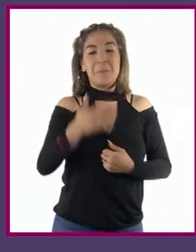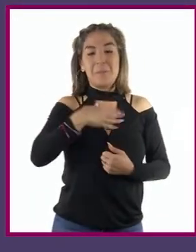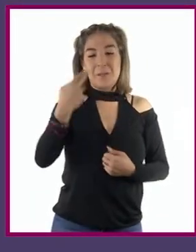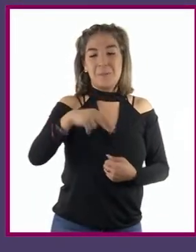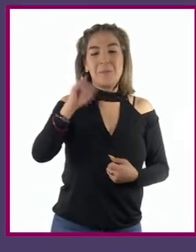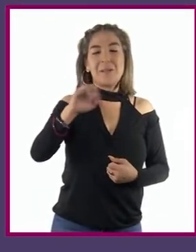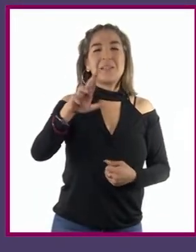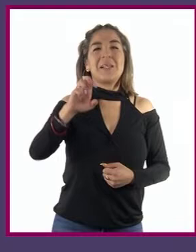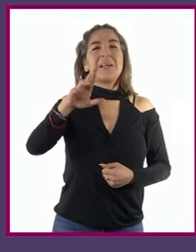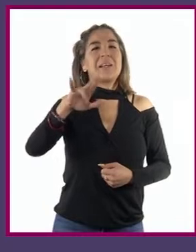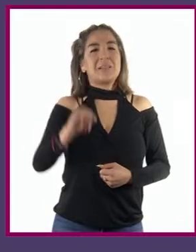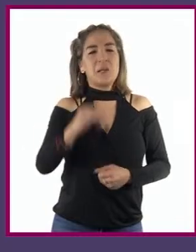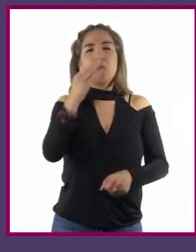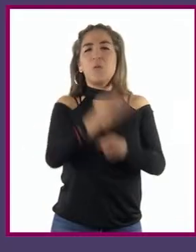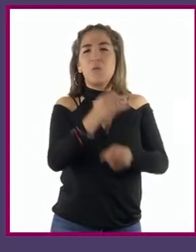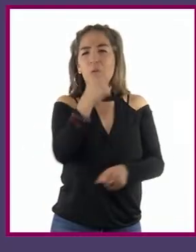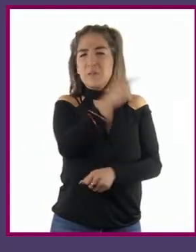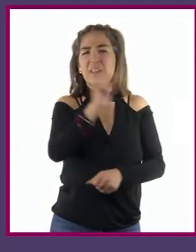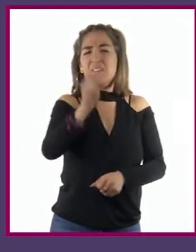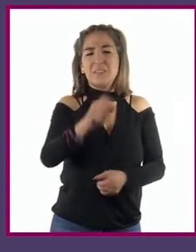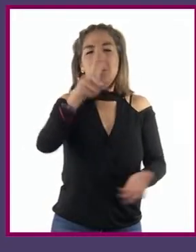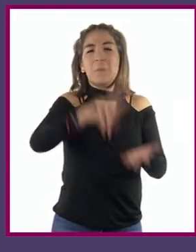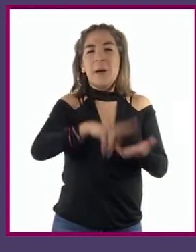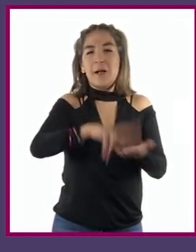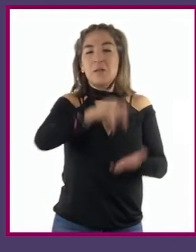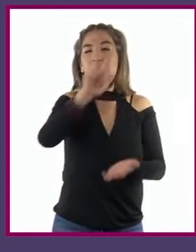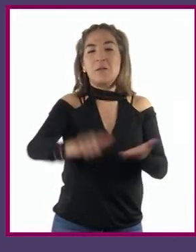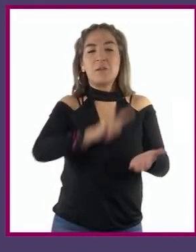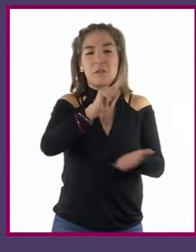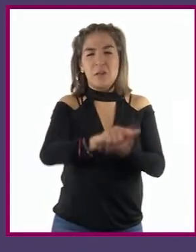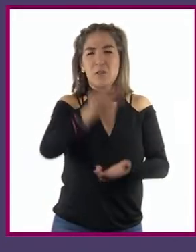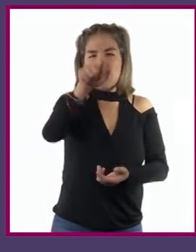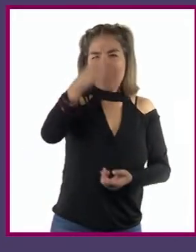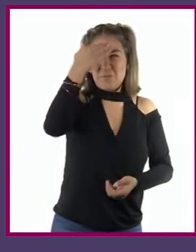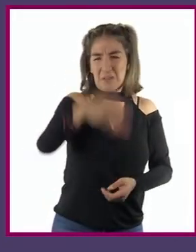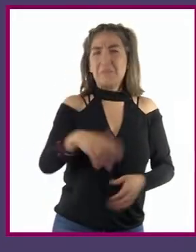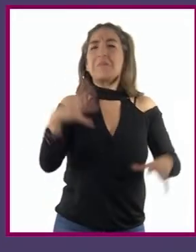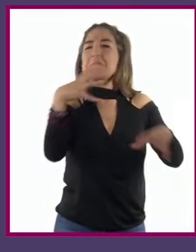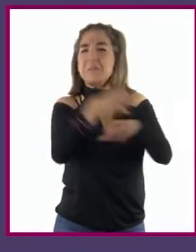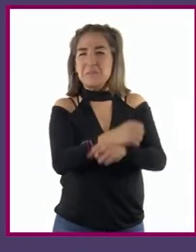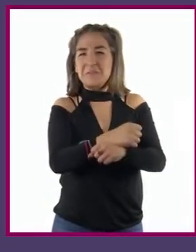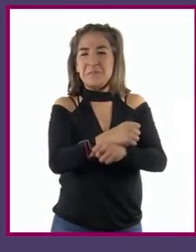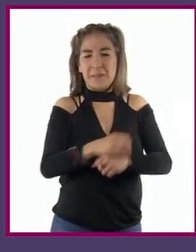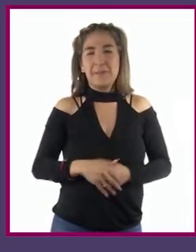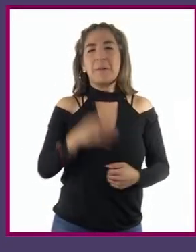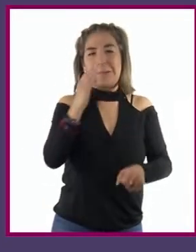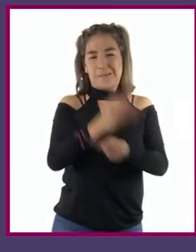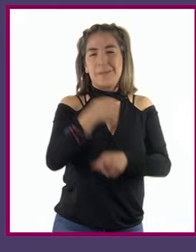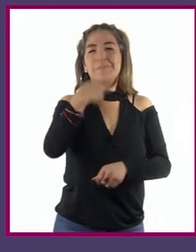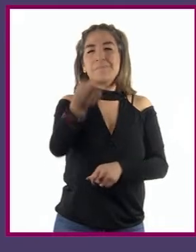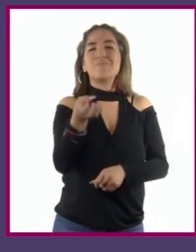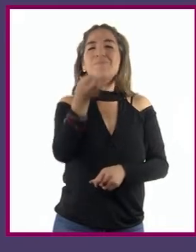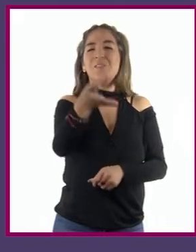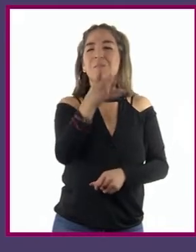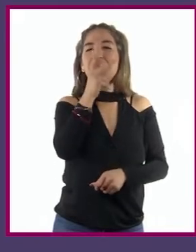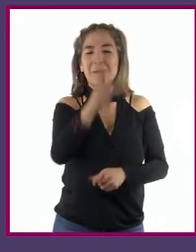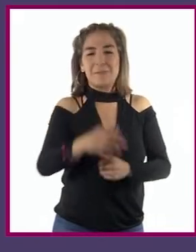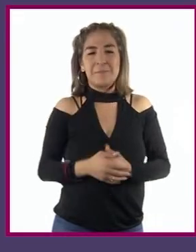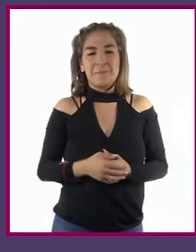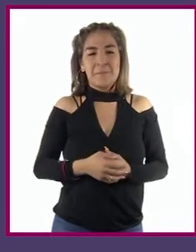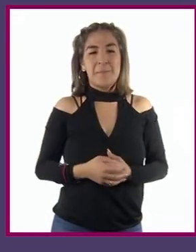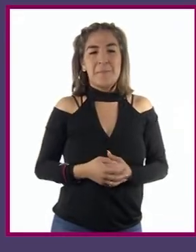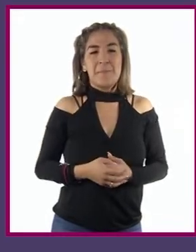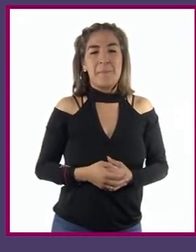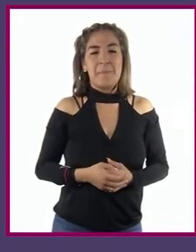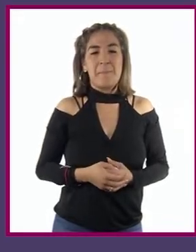esta cápsula vamos a reconocer el valor de la legalidad. ¿Sabes qué significa? Te voy a dar unas pistas. La legalidad